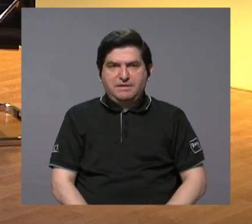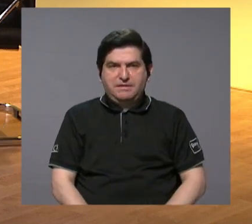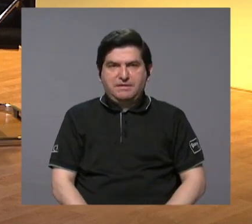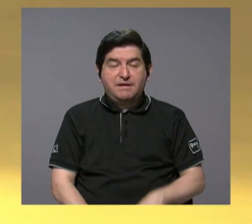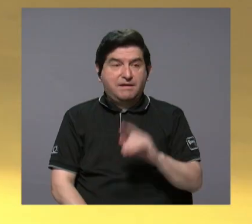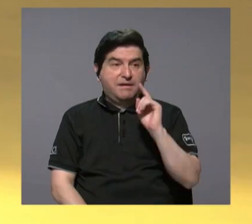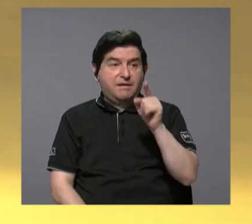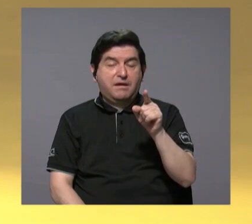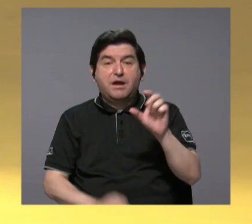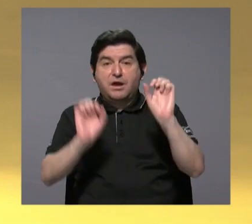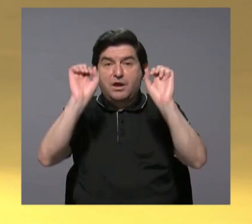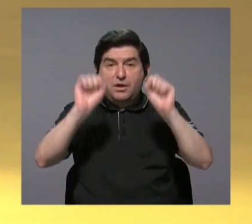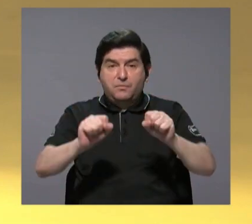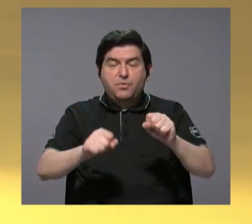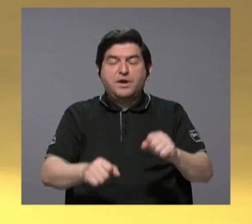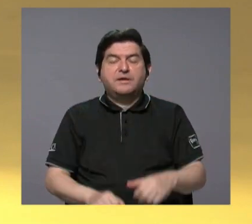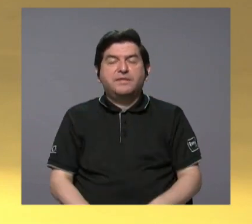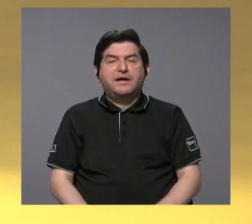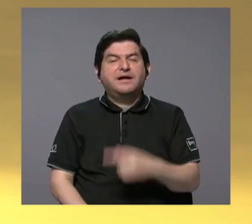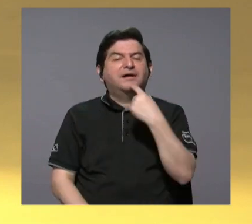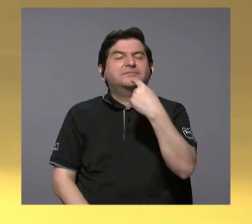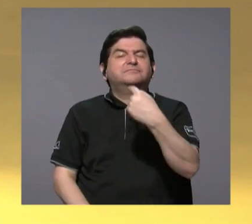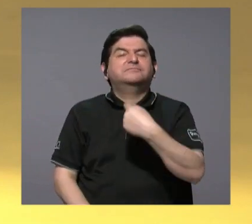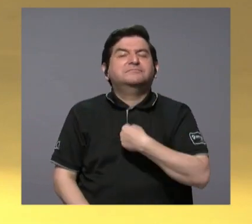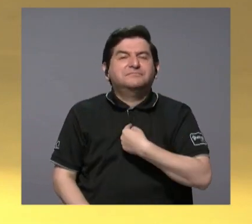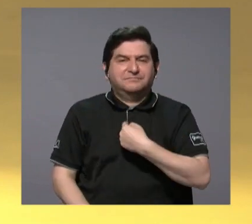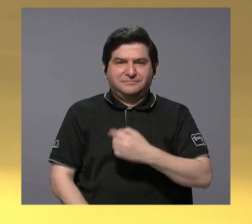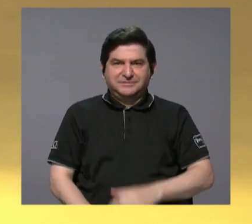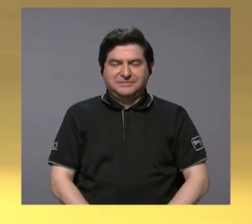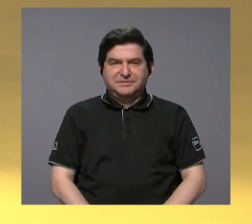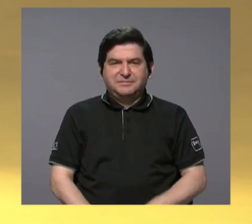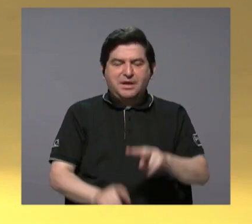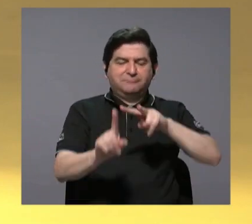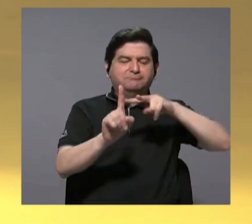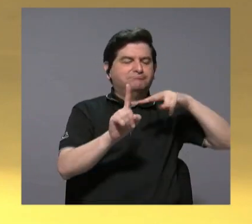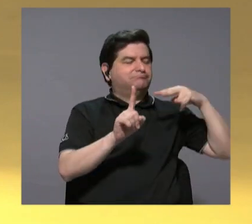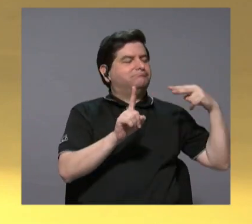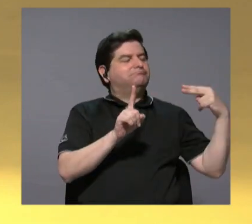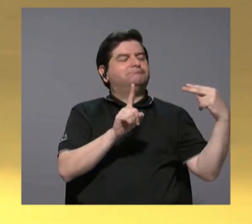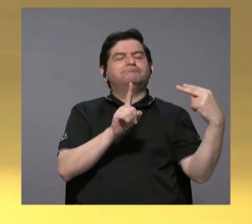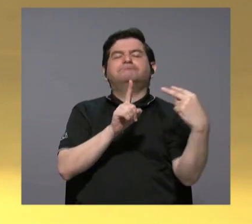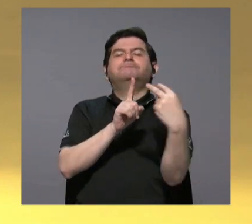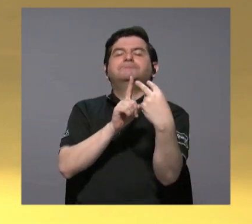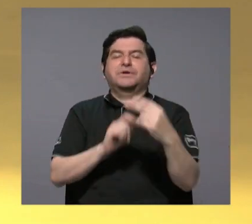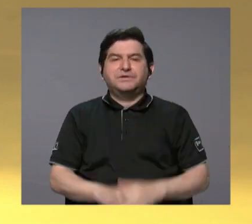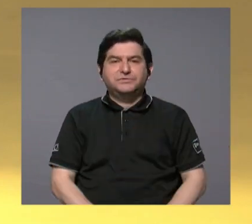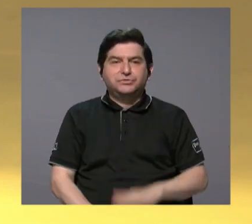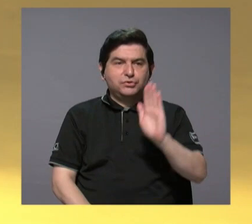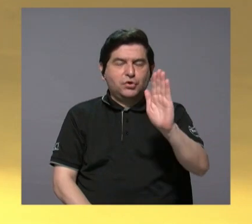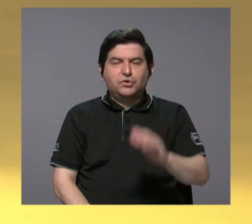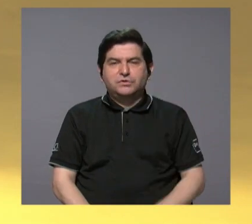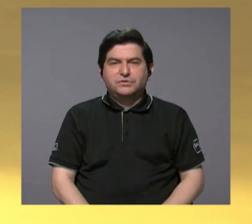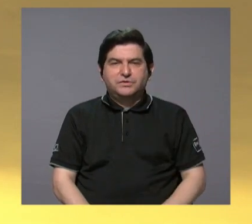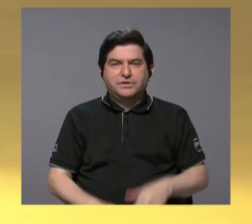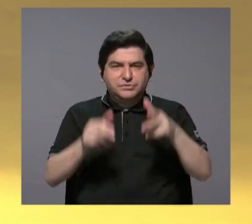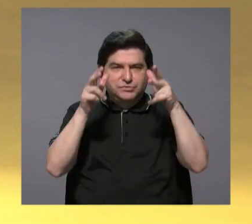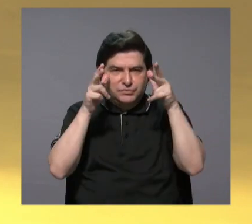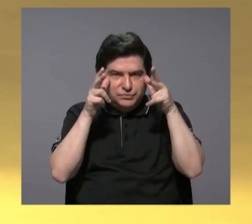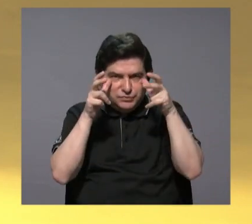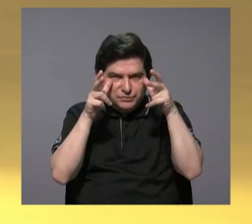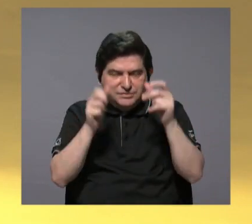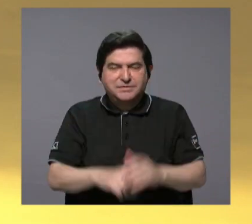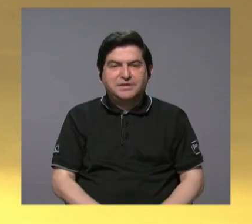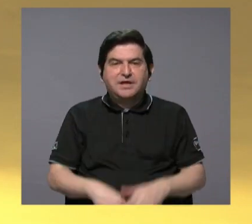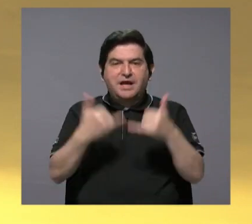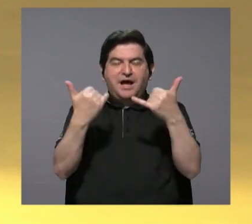me revele a mí la visión de sus ojos, que ahora usan unos